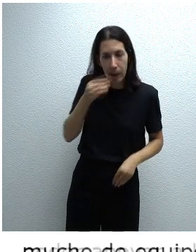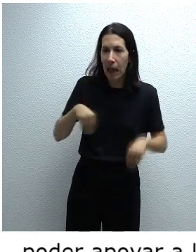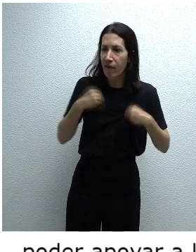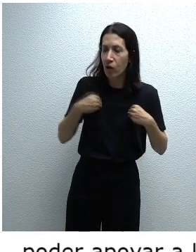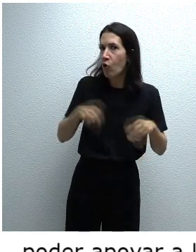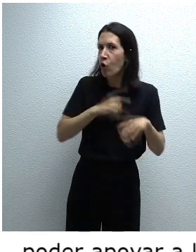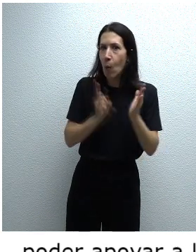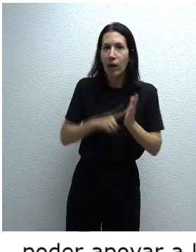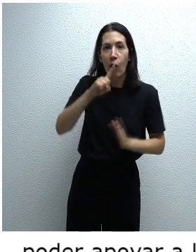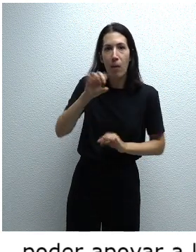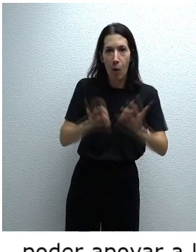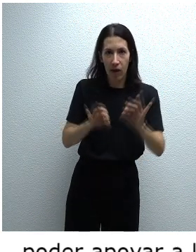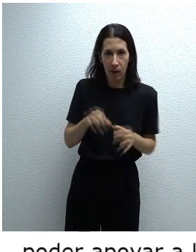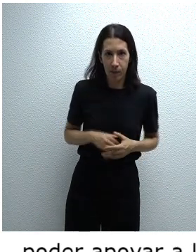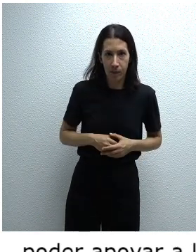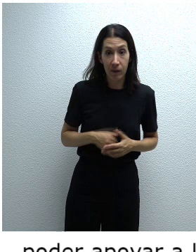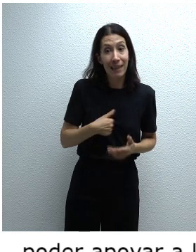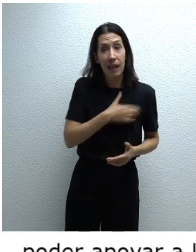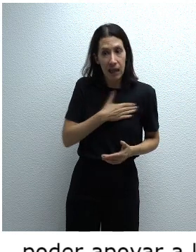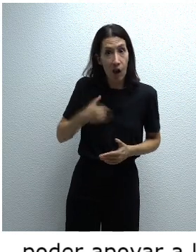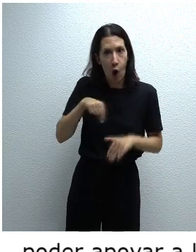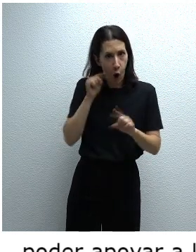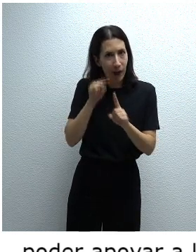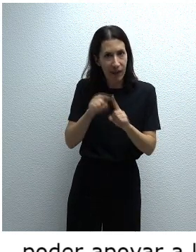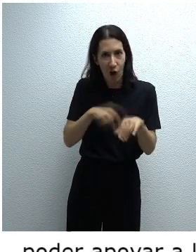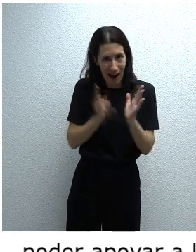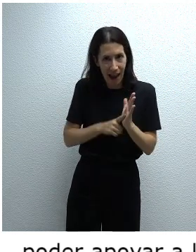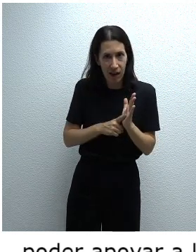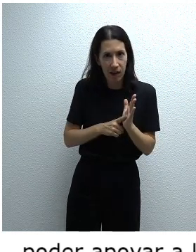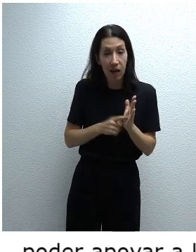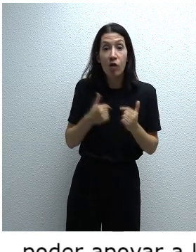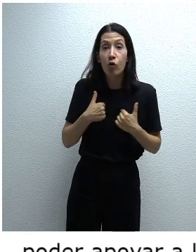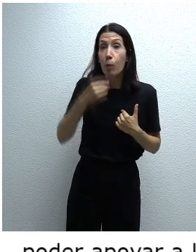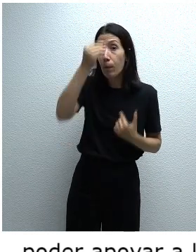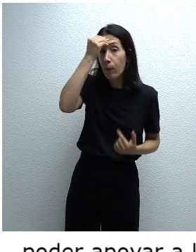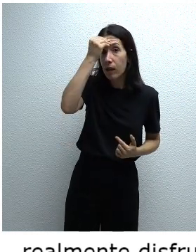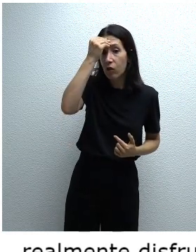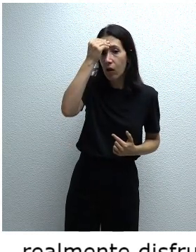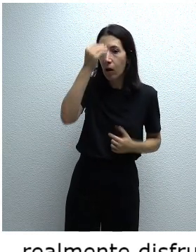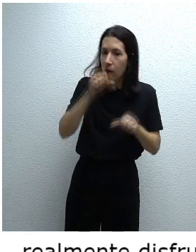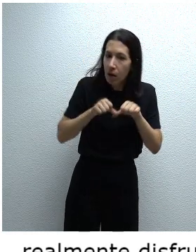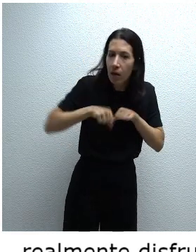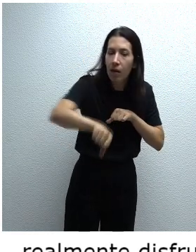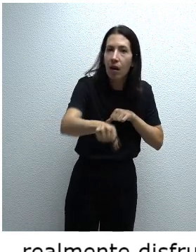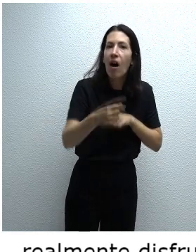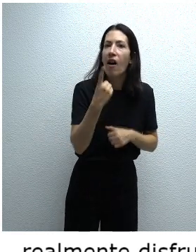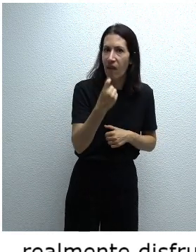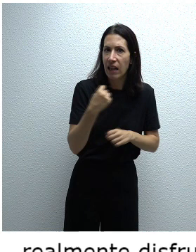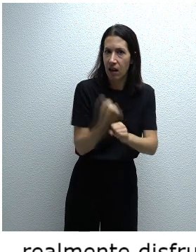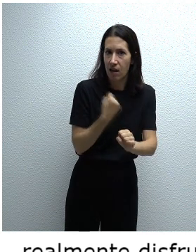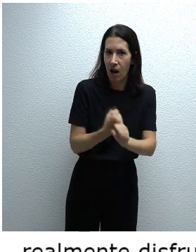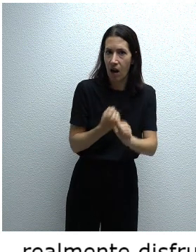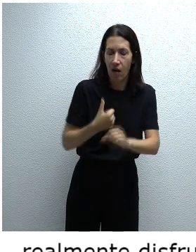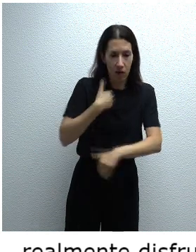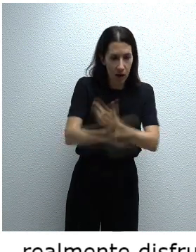disfrutados, que es de lo que totalmente se trata, ¿no? Con lo cual yo creo que tenemos un camino por recorrer, tenemos